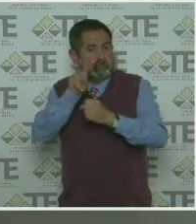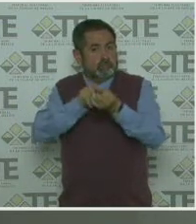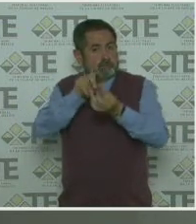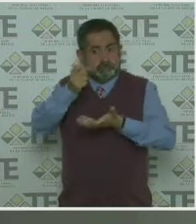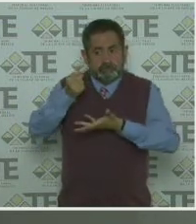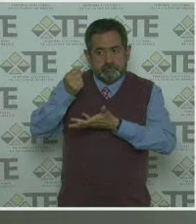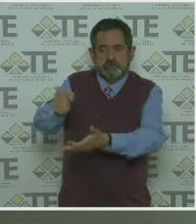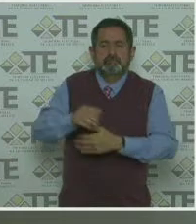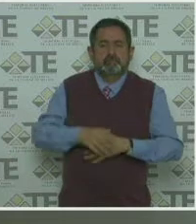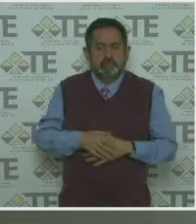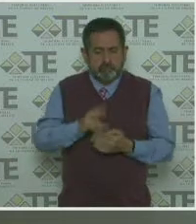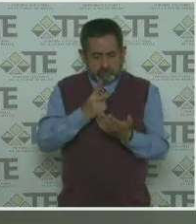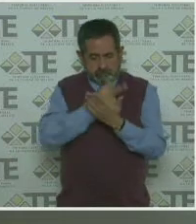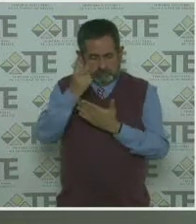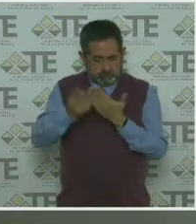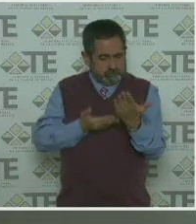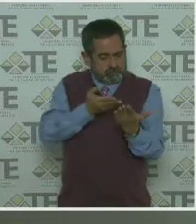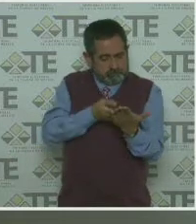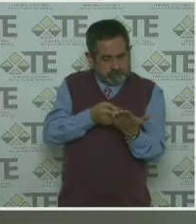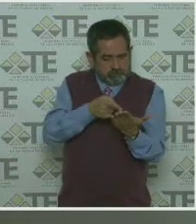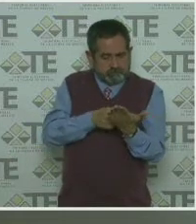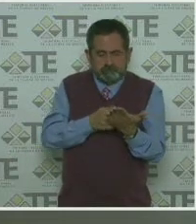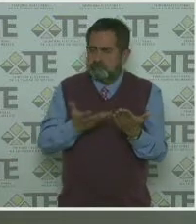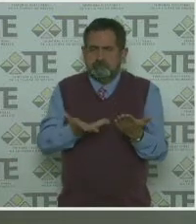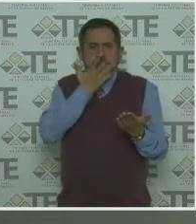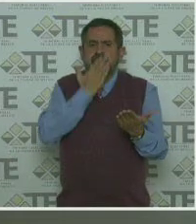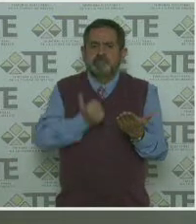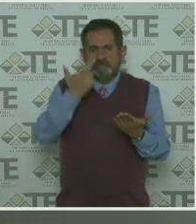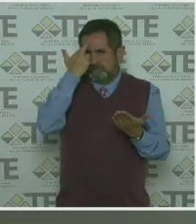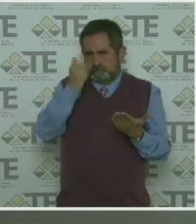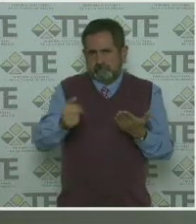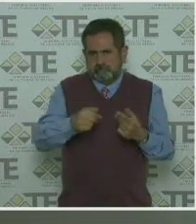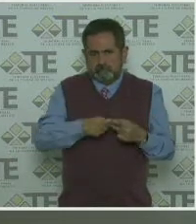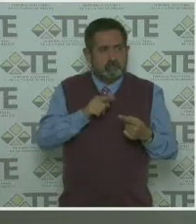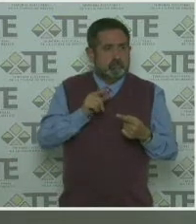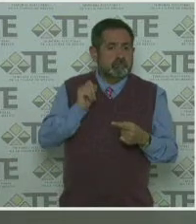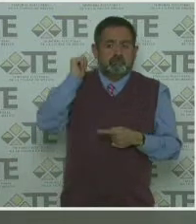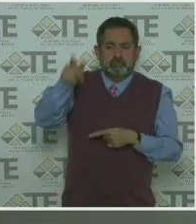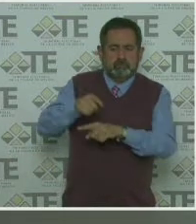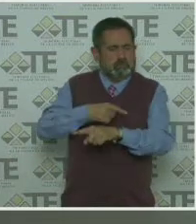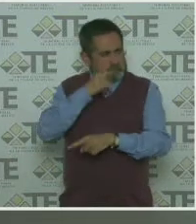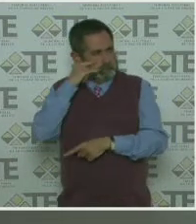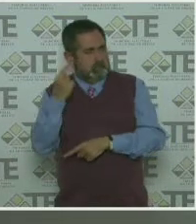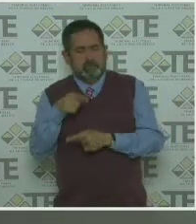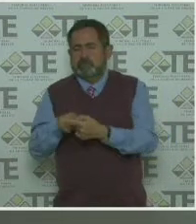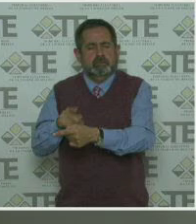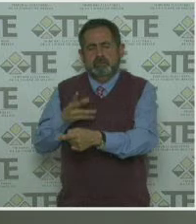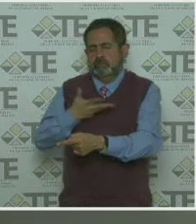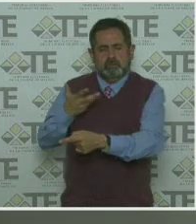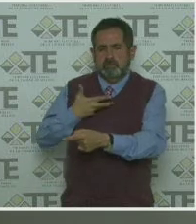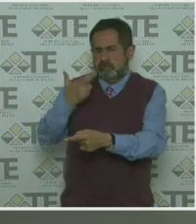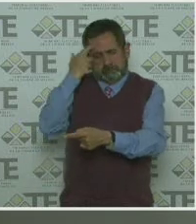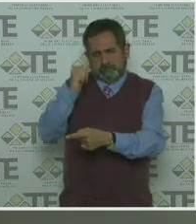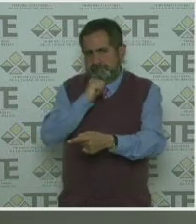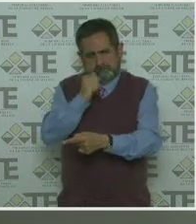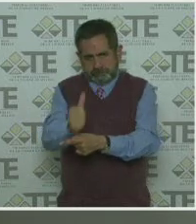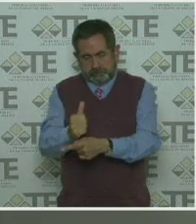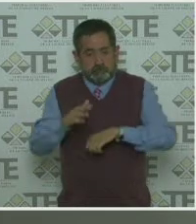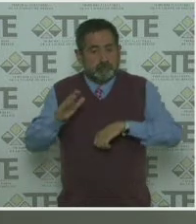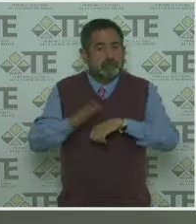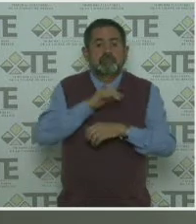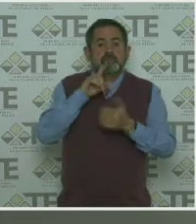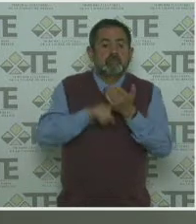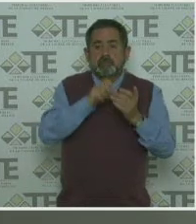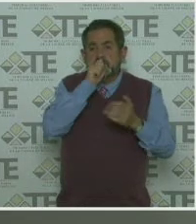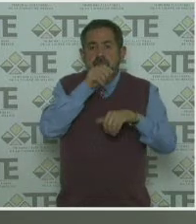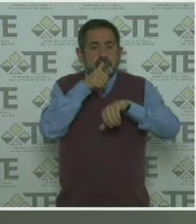a su consideración se propone determinar, infundado, el agravio relativo a la indebida fundamentación y motivación por lo que hace a